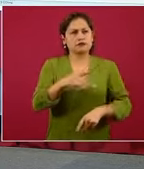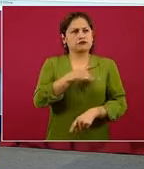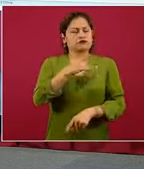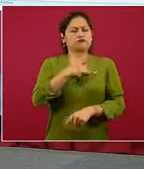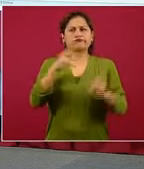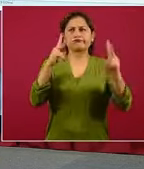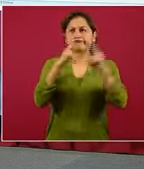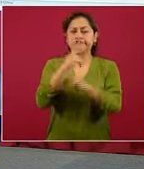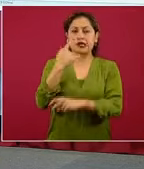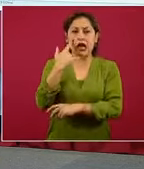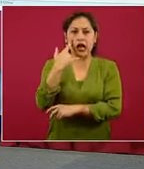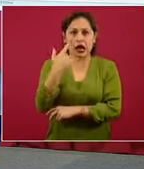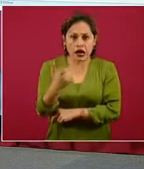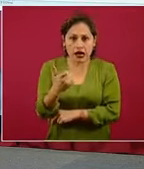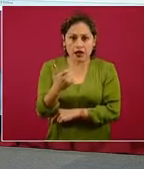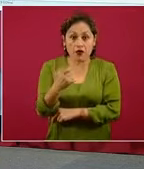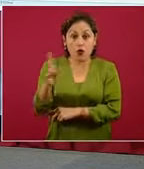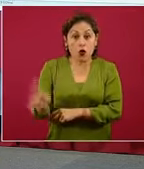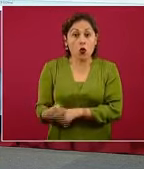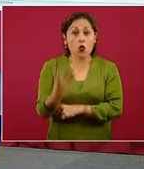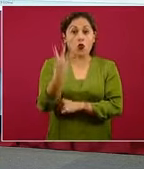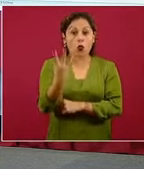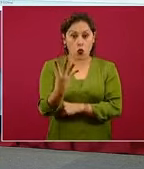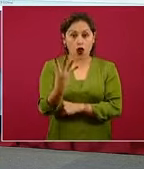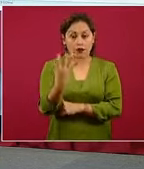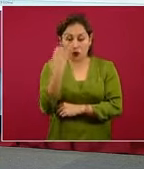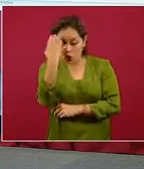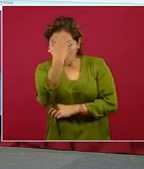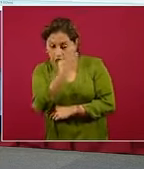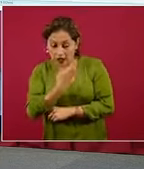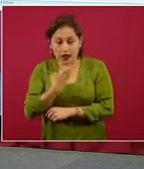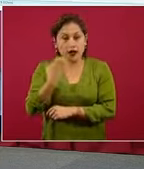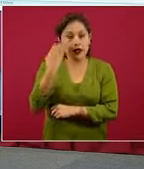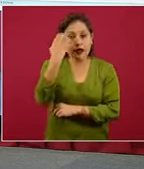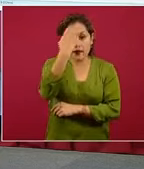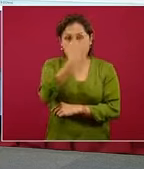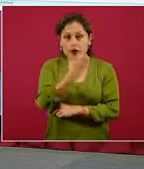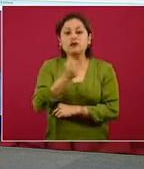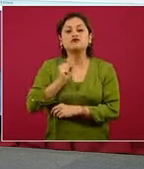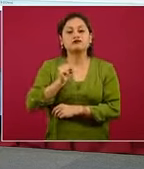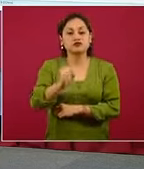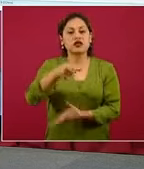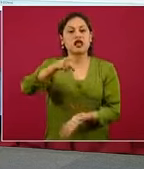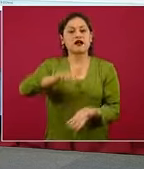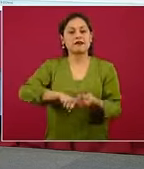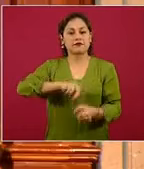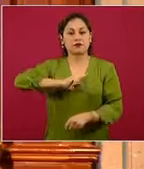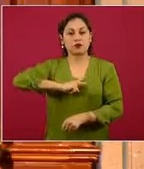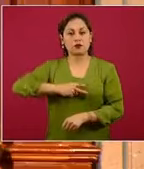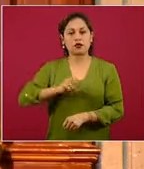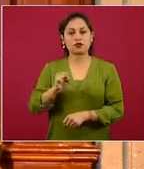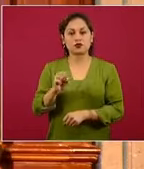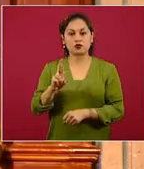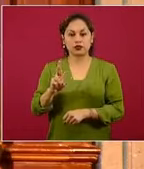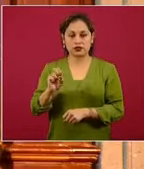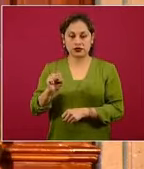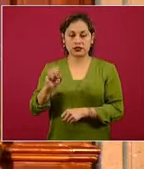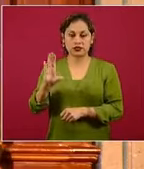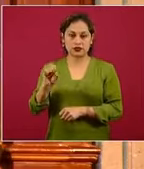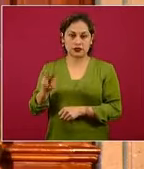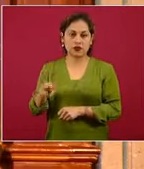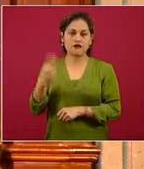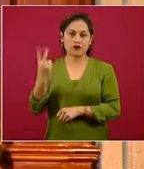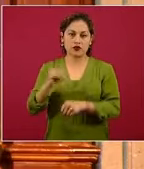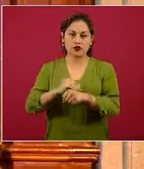aguda, 4 de ellas están siendo producidas por el virus SARS-CoV-2, muy probablemente las